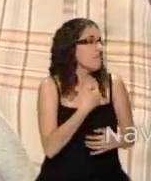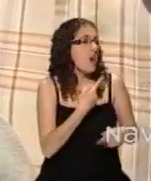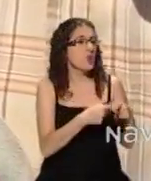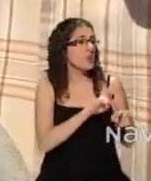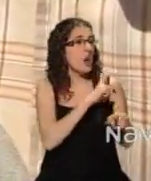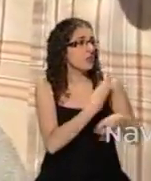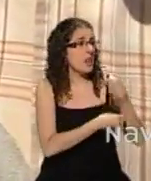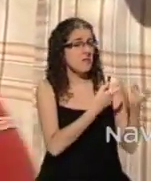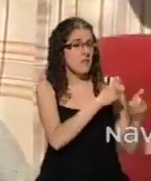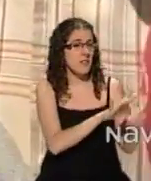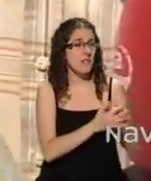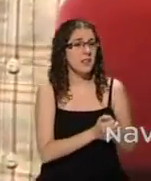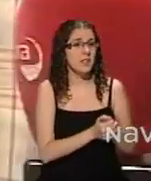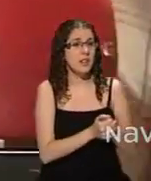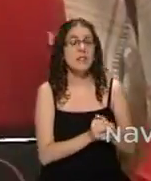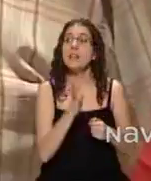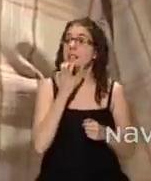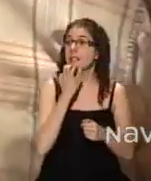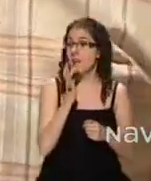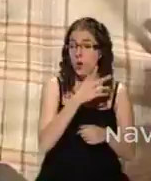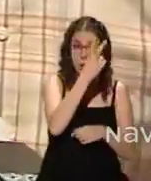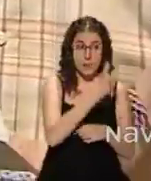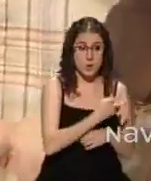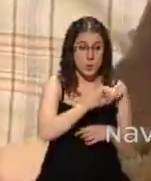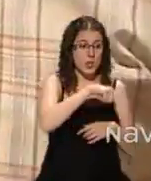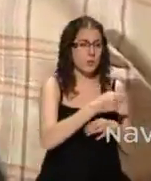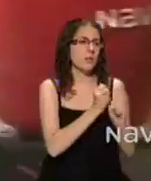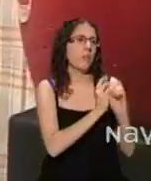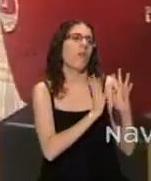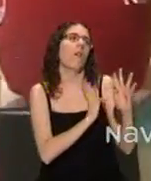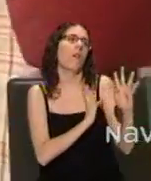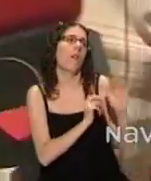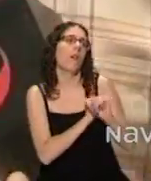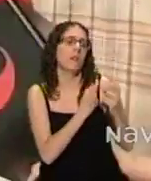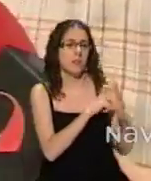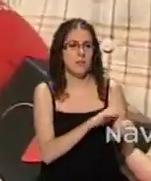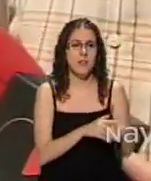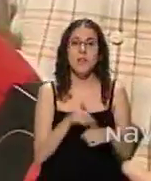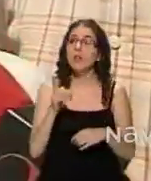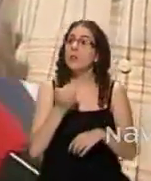y luego no espero tanto. ¿Y ha venido también protegida? Con el casco. A ver, póngase el casco.